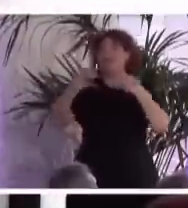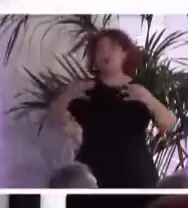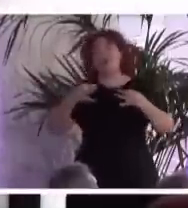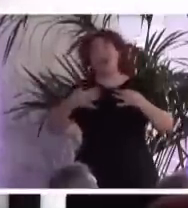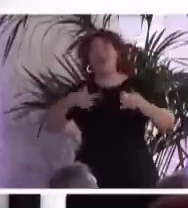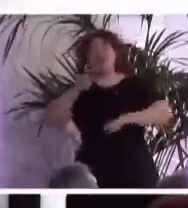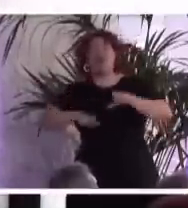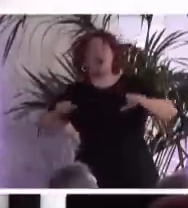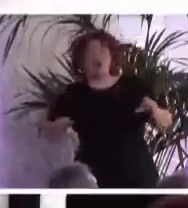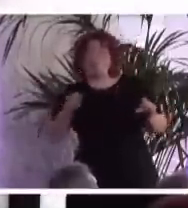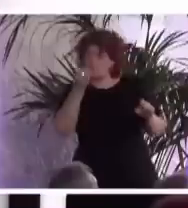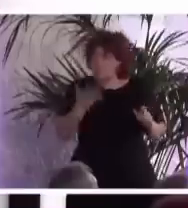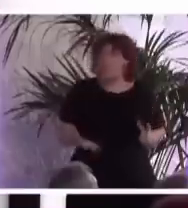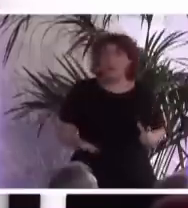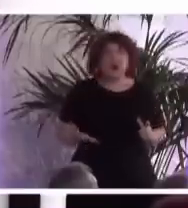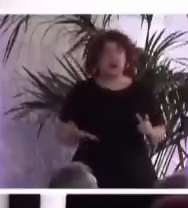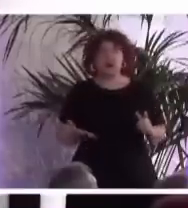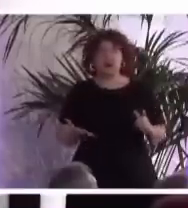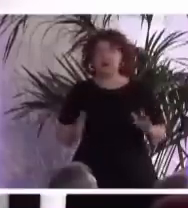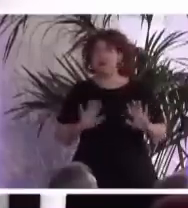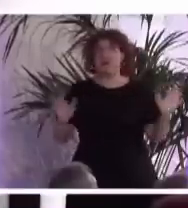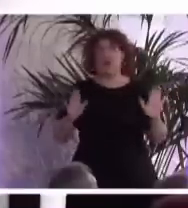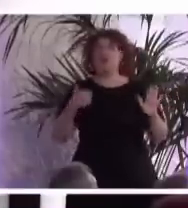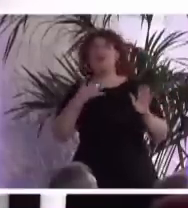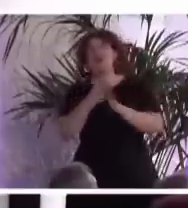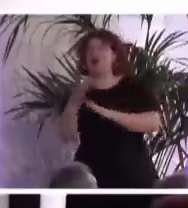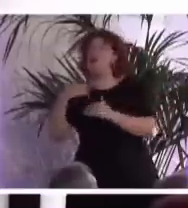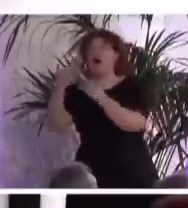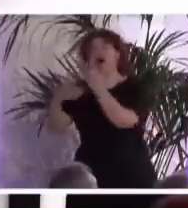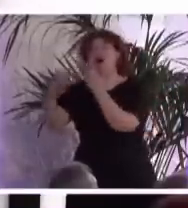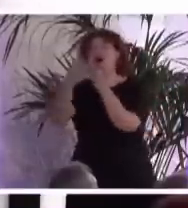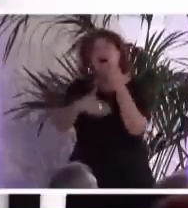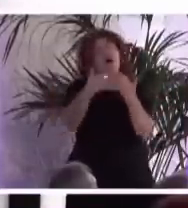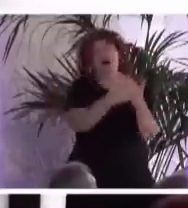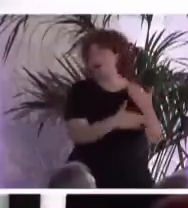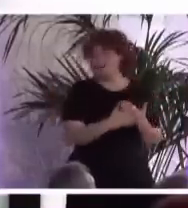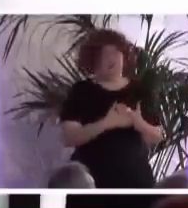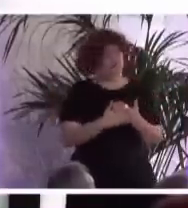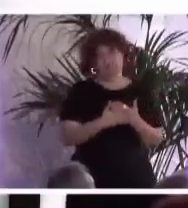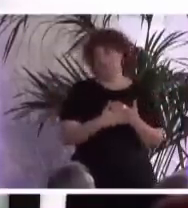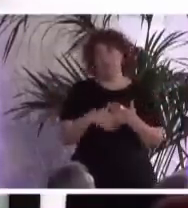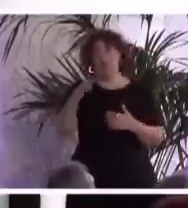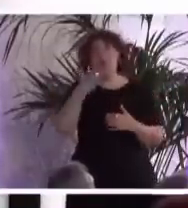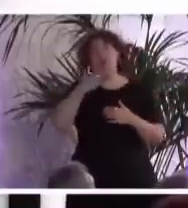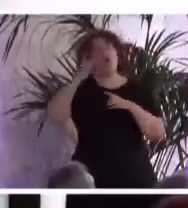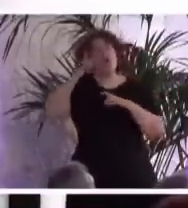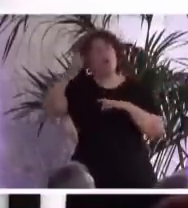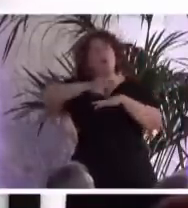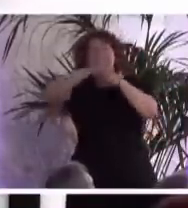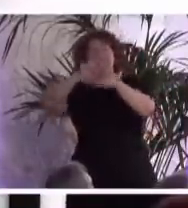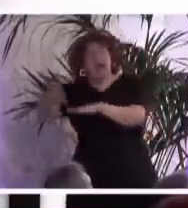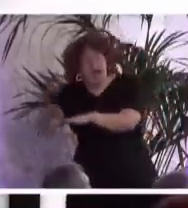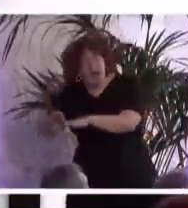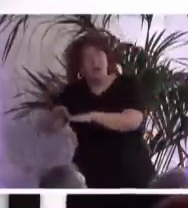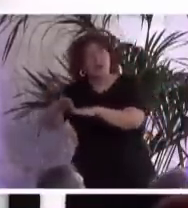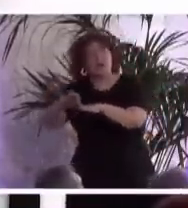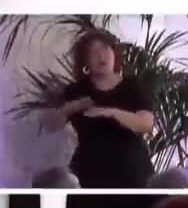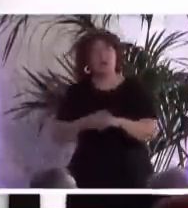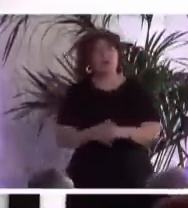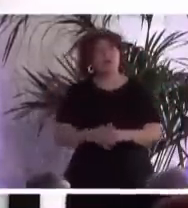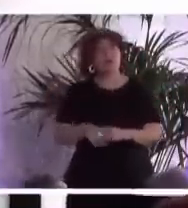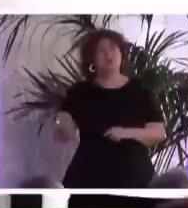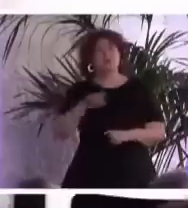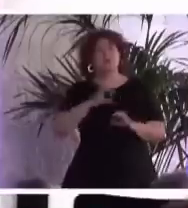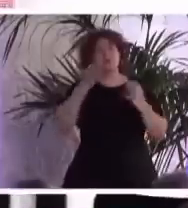Ciudadana que en el gobierno no se está Para repartir abrazos con quien traiciona al pueblo saharaui y pone la soberanía de nuestro país